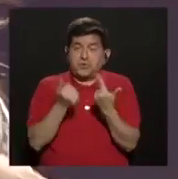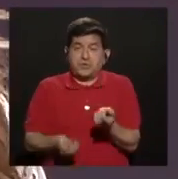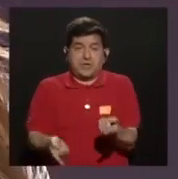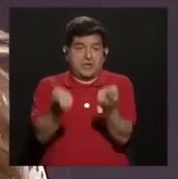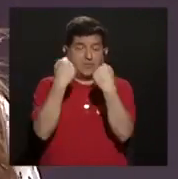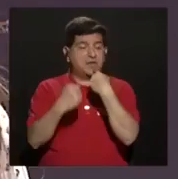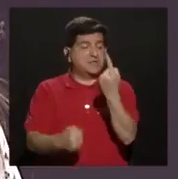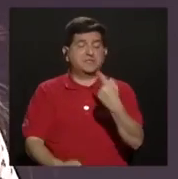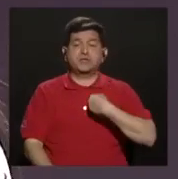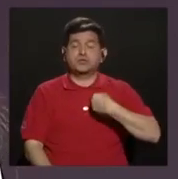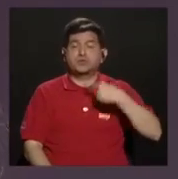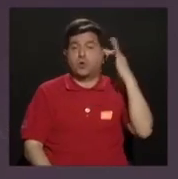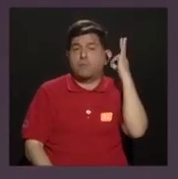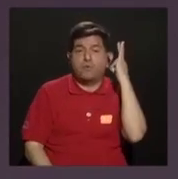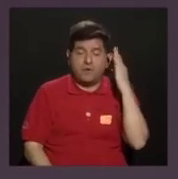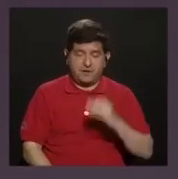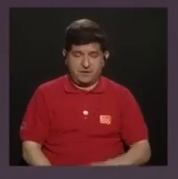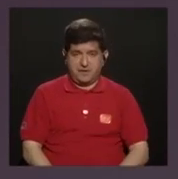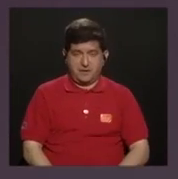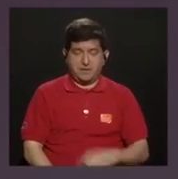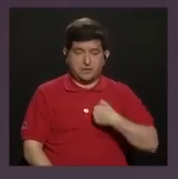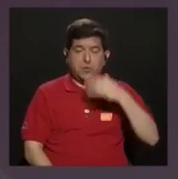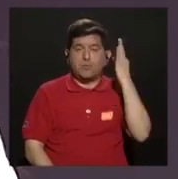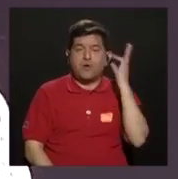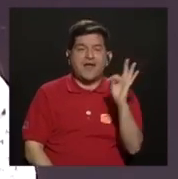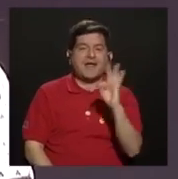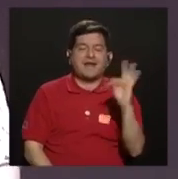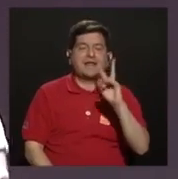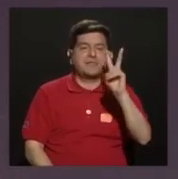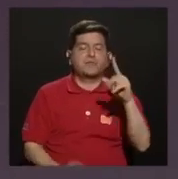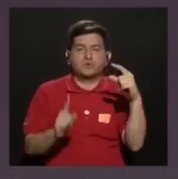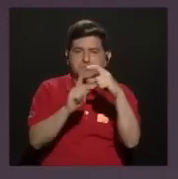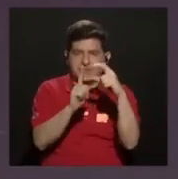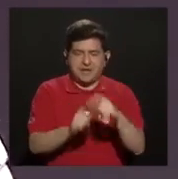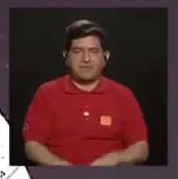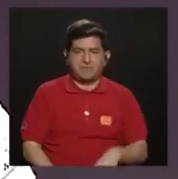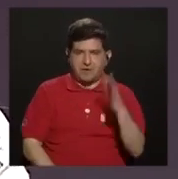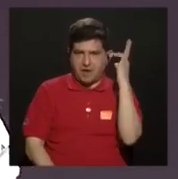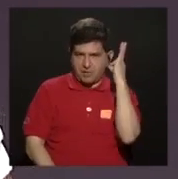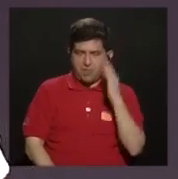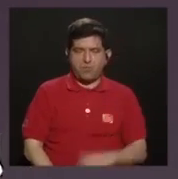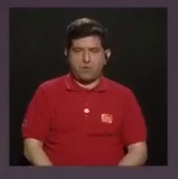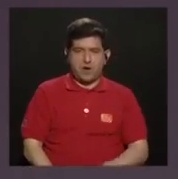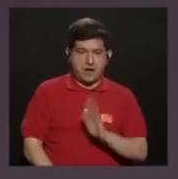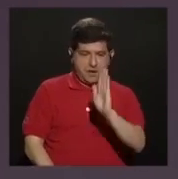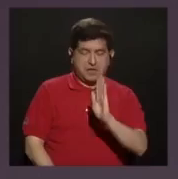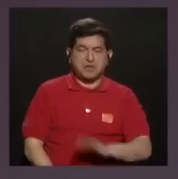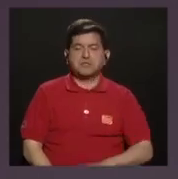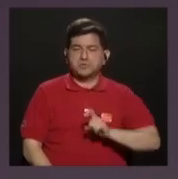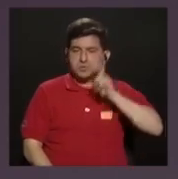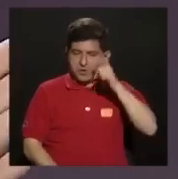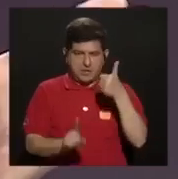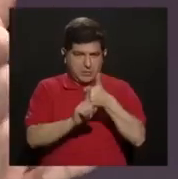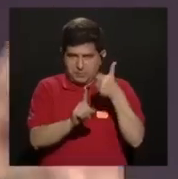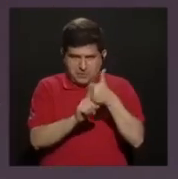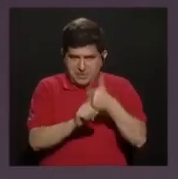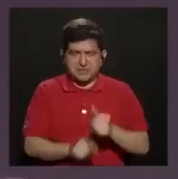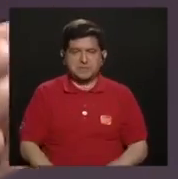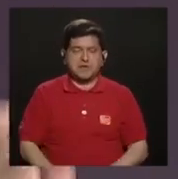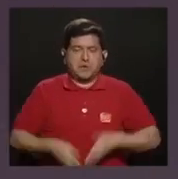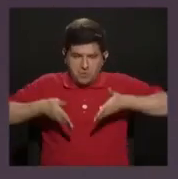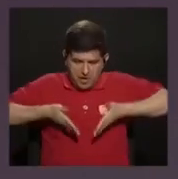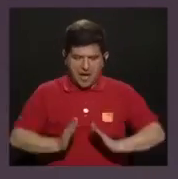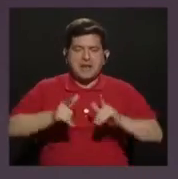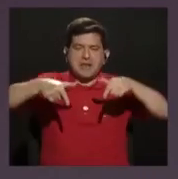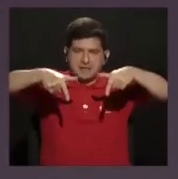decirle yo soy mujer, yo soy una mujer trans. Existen dos términos, la mujer cisgénero es la mujer que nace con una vagina,